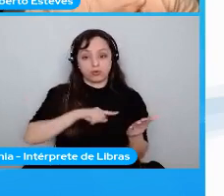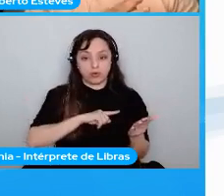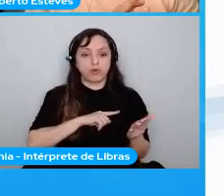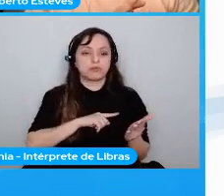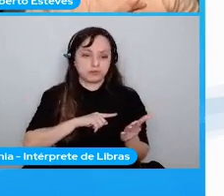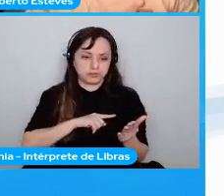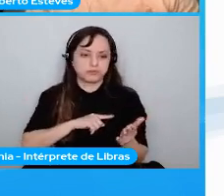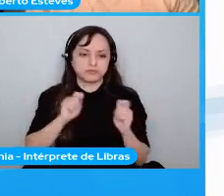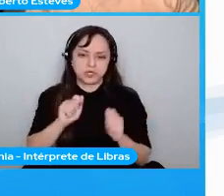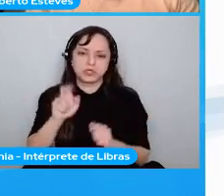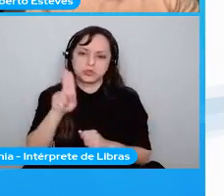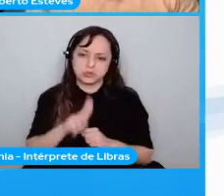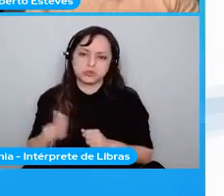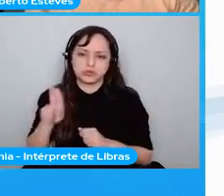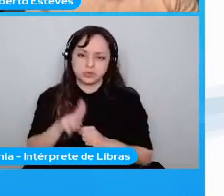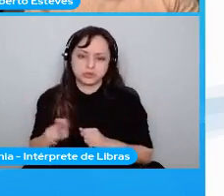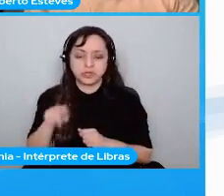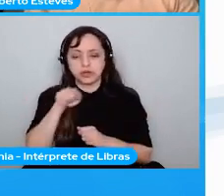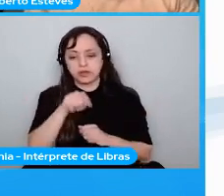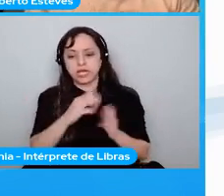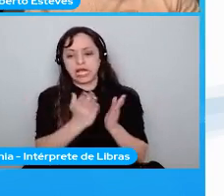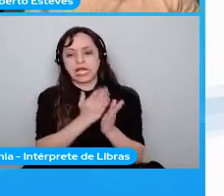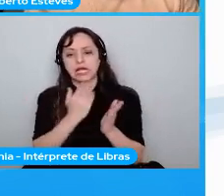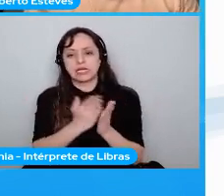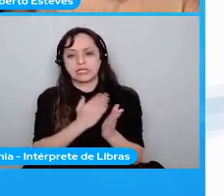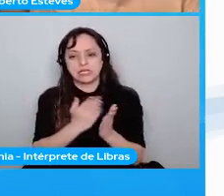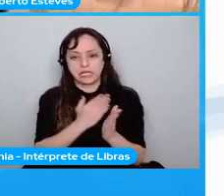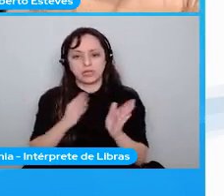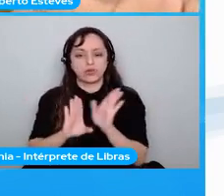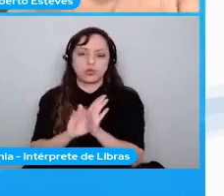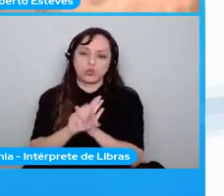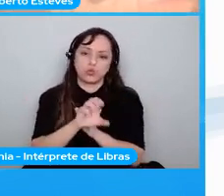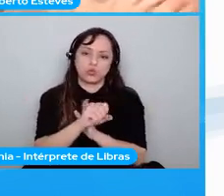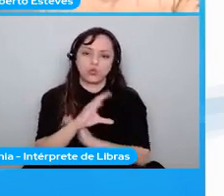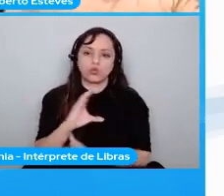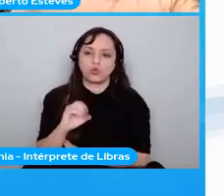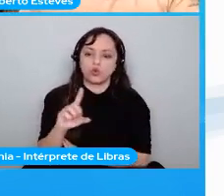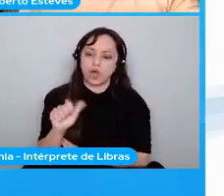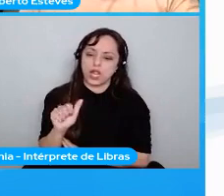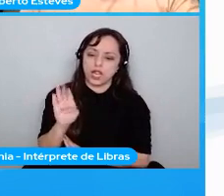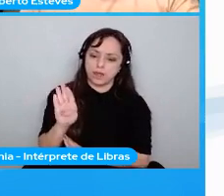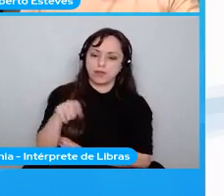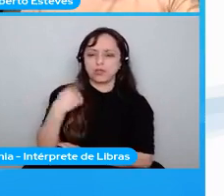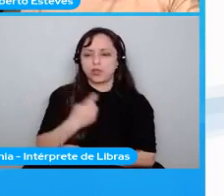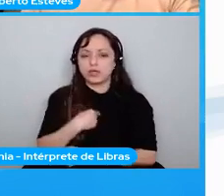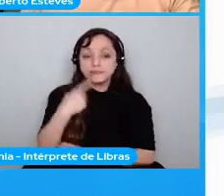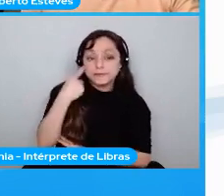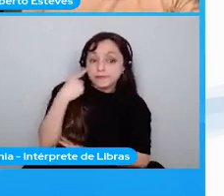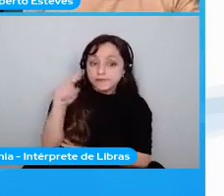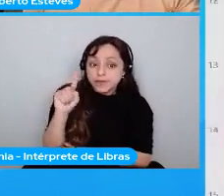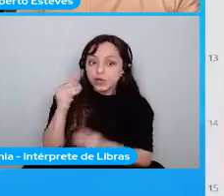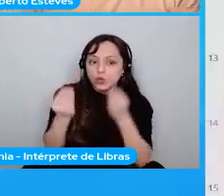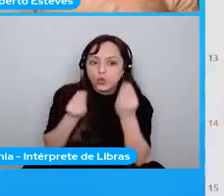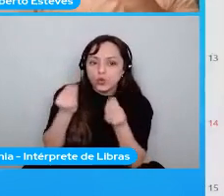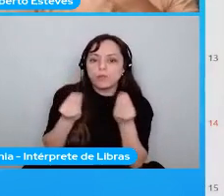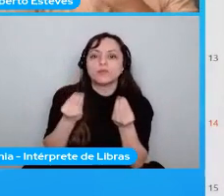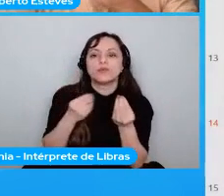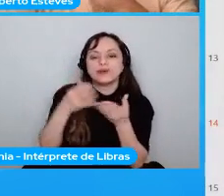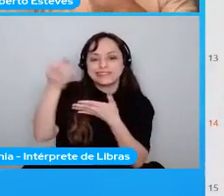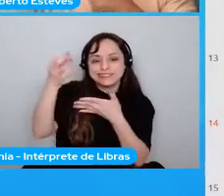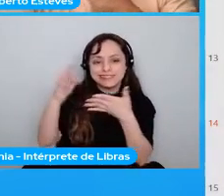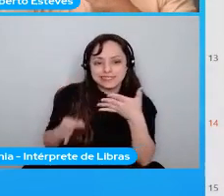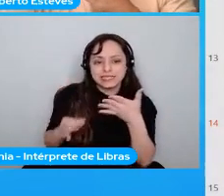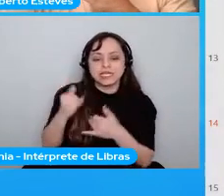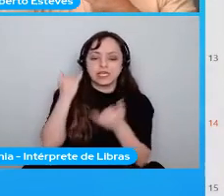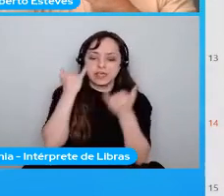de Google Colab que nos va a permitir y nos vamos a chequear un poquito de la información que nos